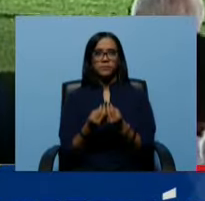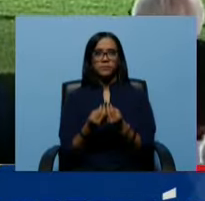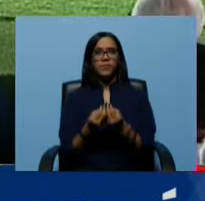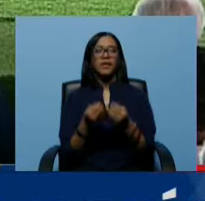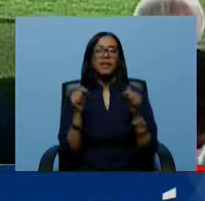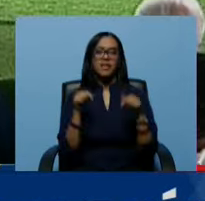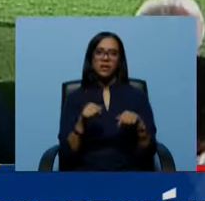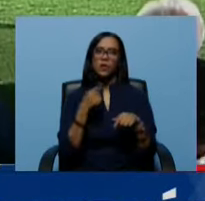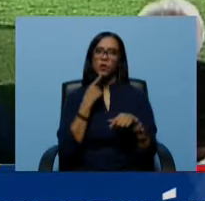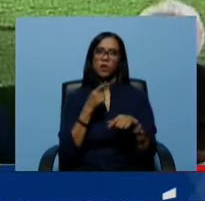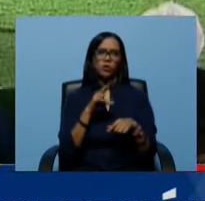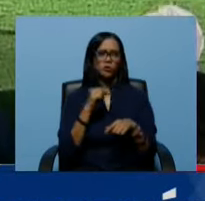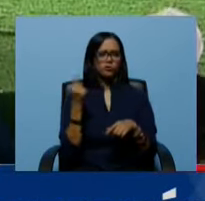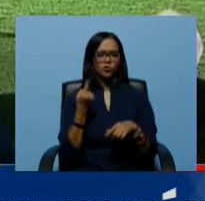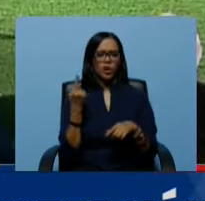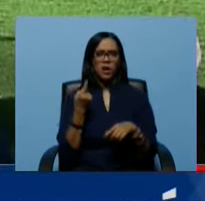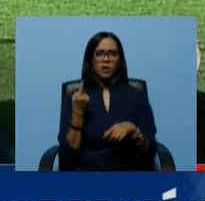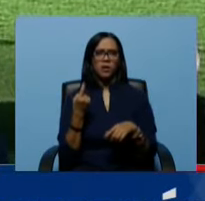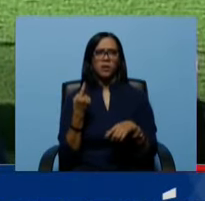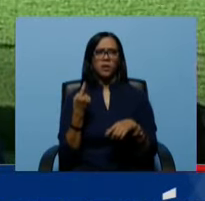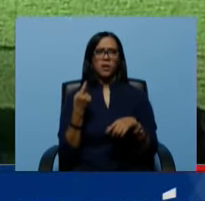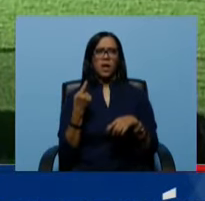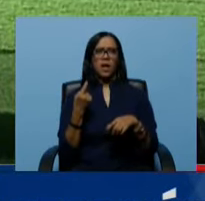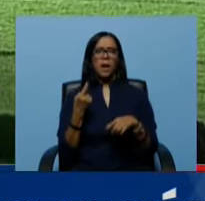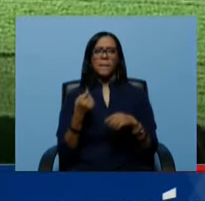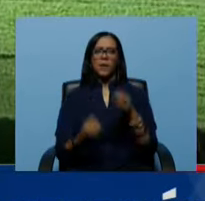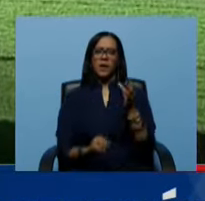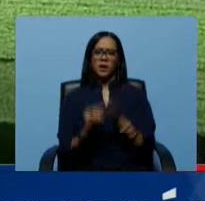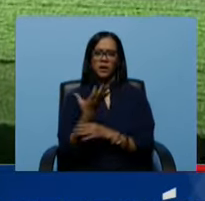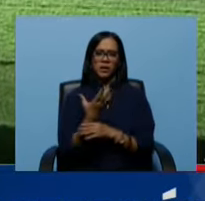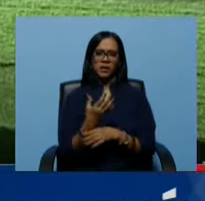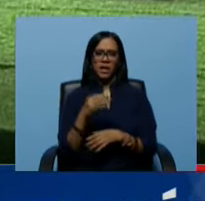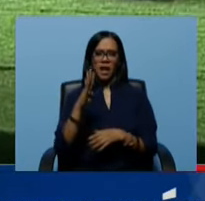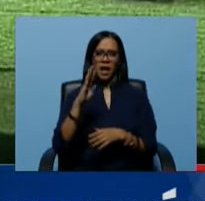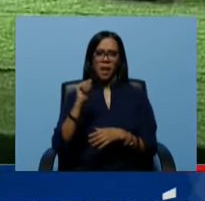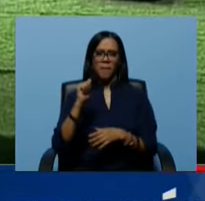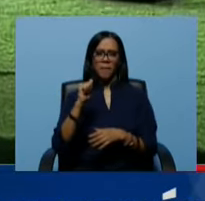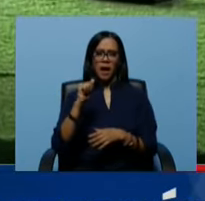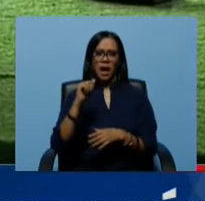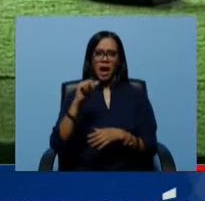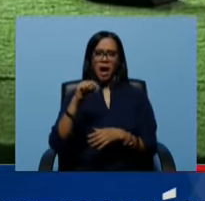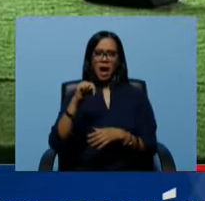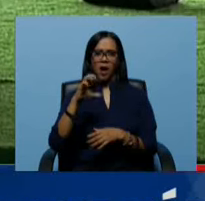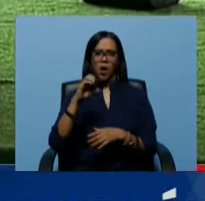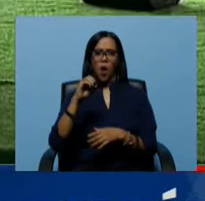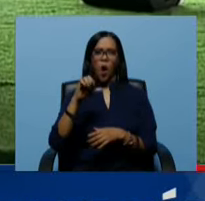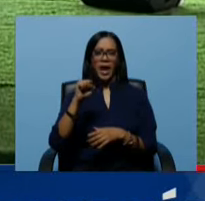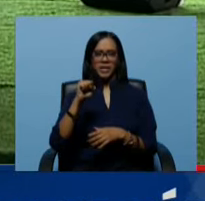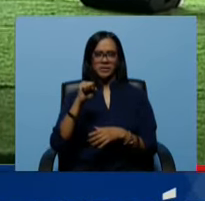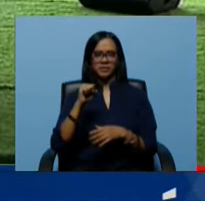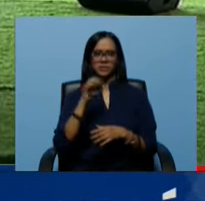Y esto lo digo no solamente por el relanzamiento de Bancoes, señora vicepresidenta.